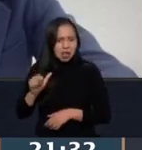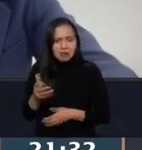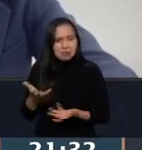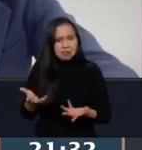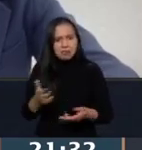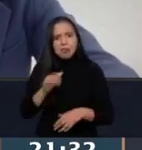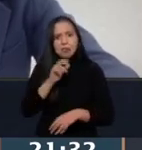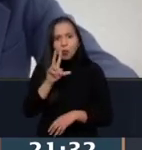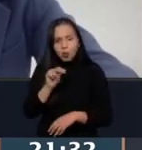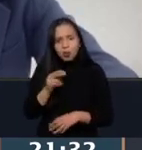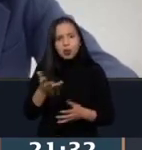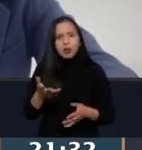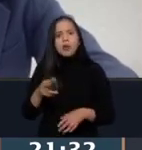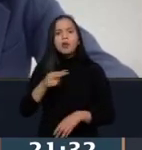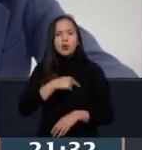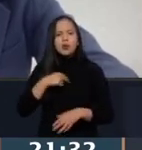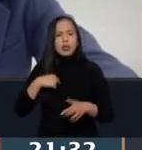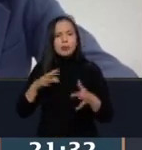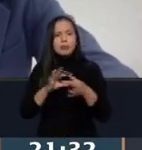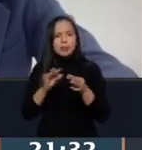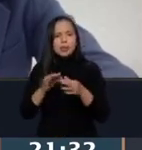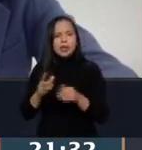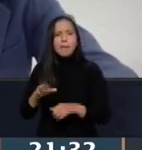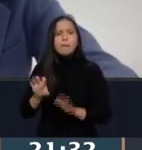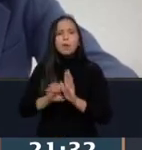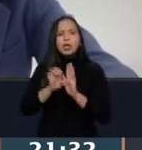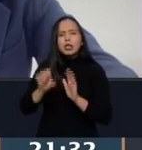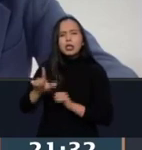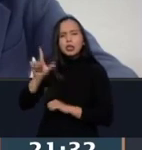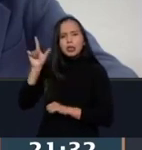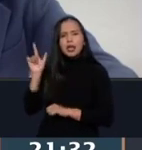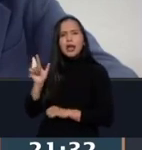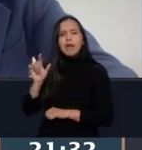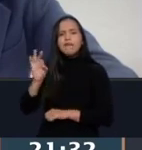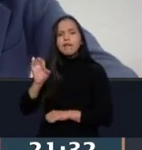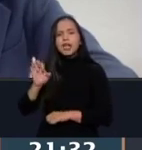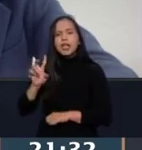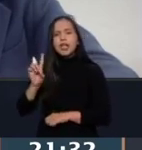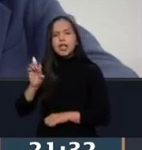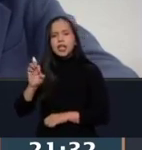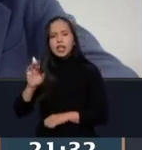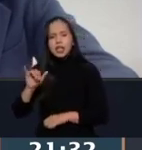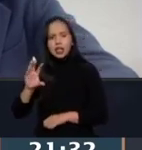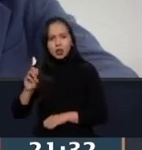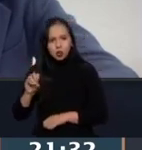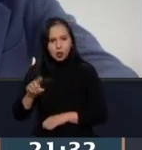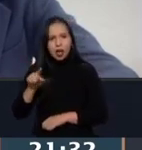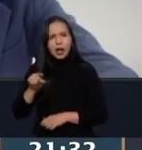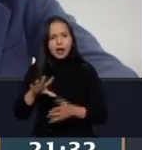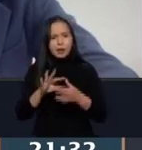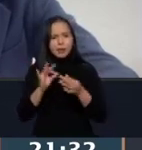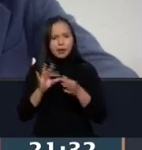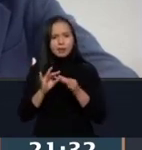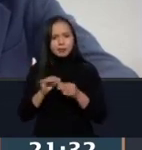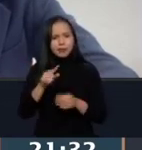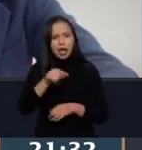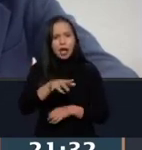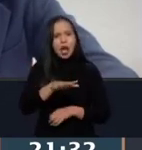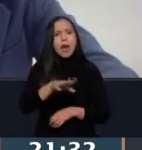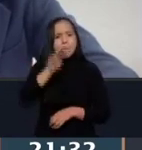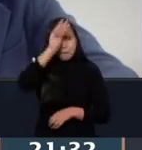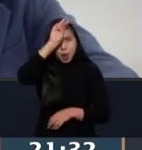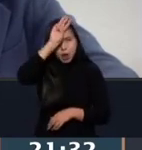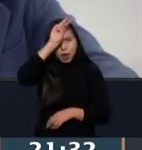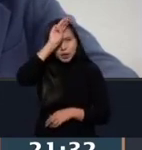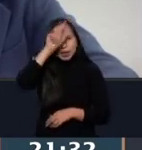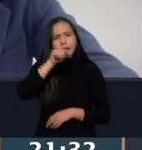hemos platicado a lo largo de la semana. El lunes platicábamos con Federico Taboada y nos decía que en la zona metropolitana de Monterrey